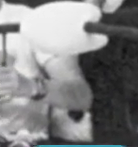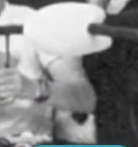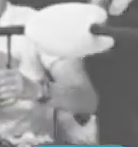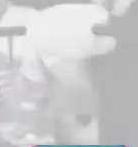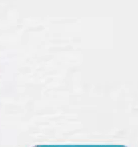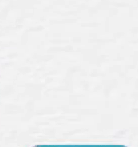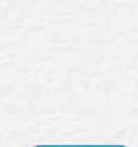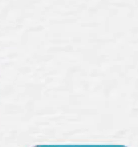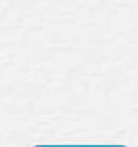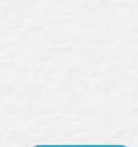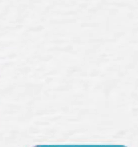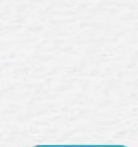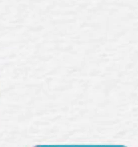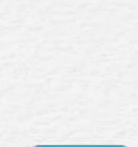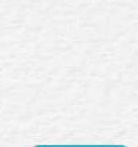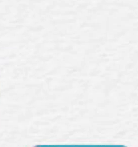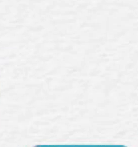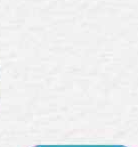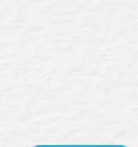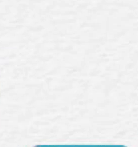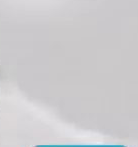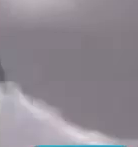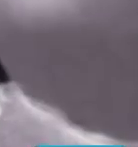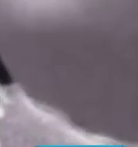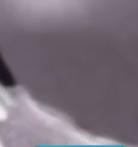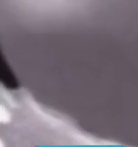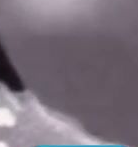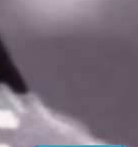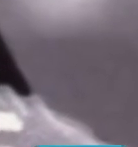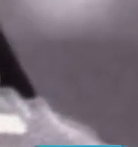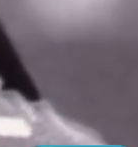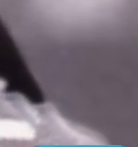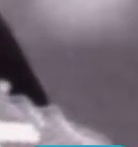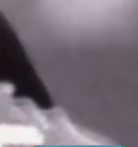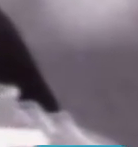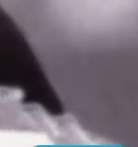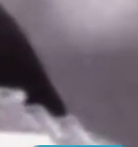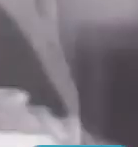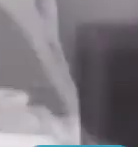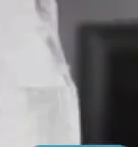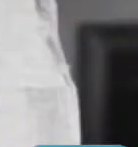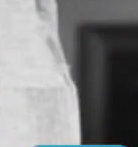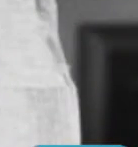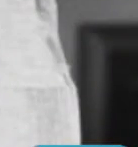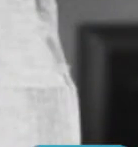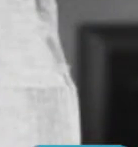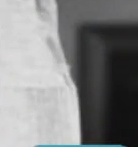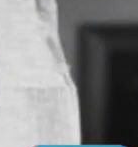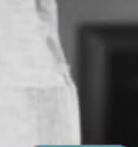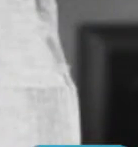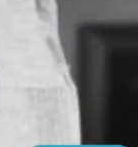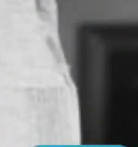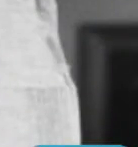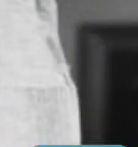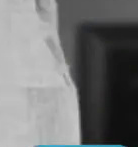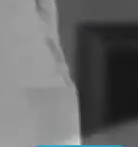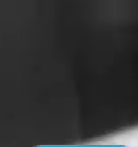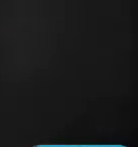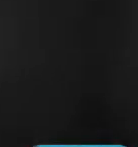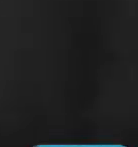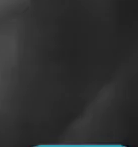nutrióloga experta. Esto y mucho más aquí en tus ciudades. Volvemos.